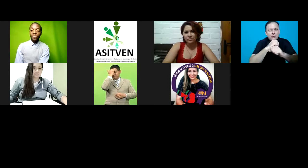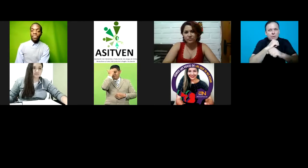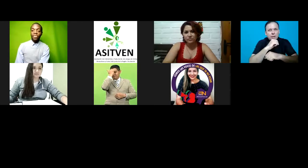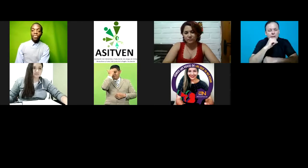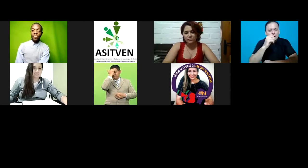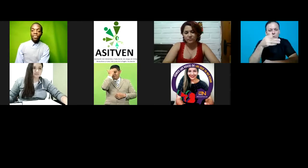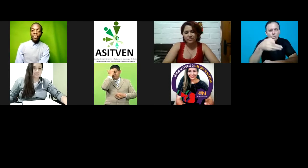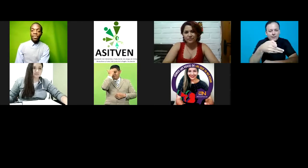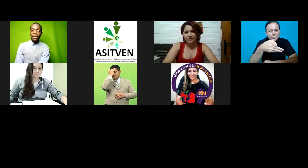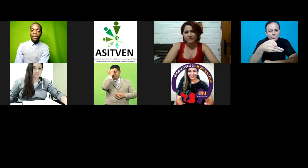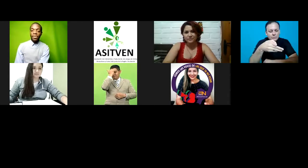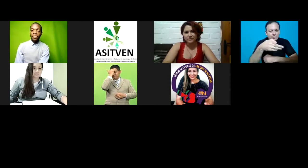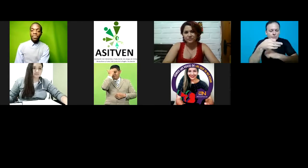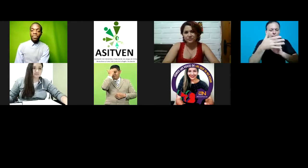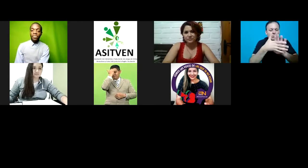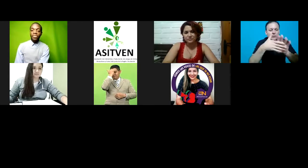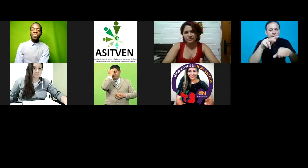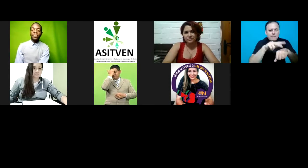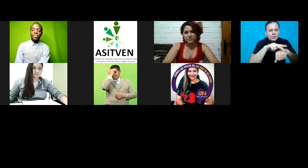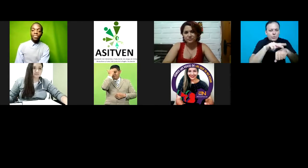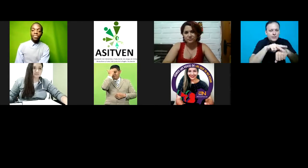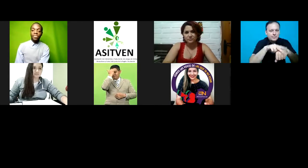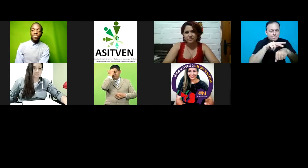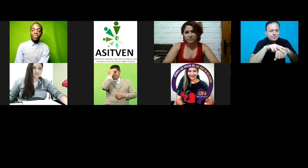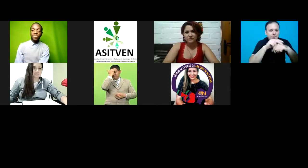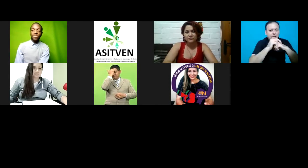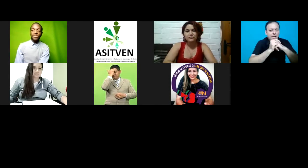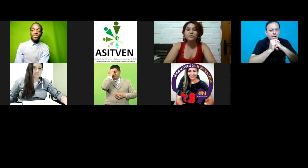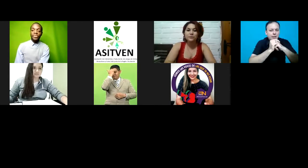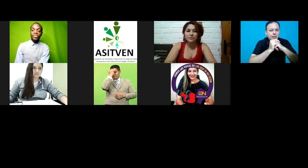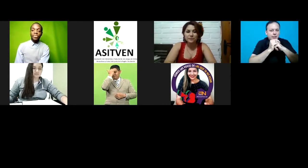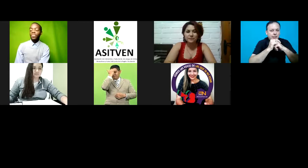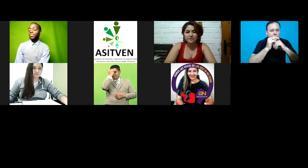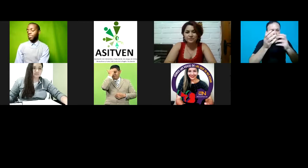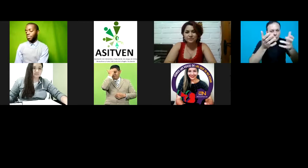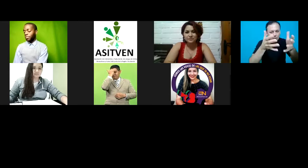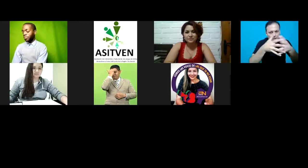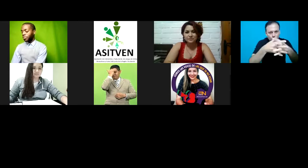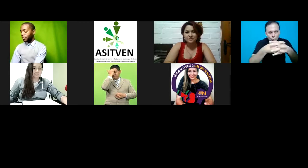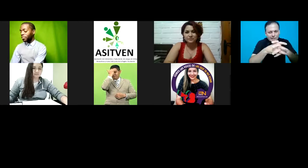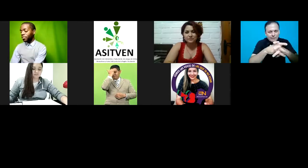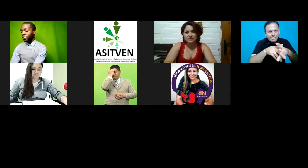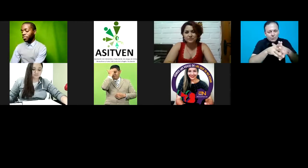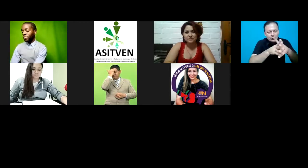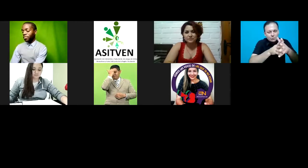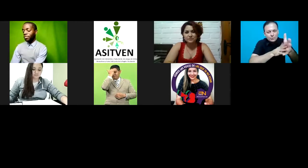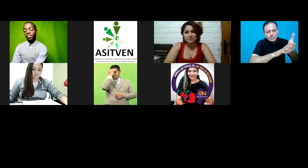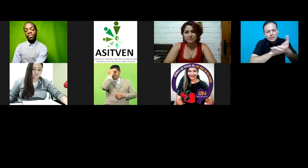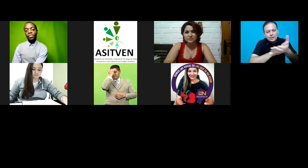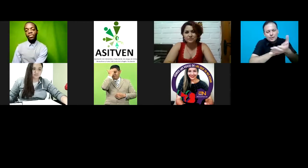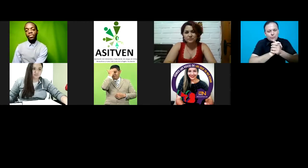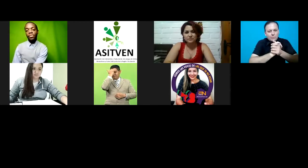en Paraguay 9 años con la lengua de señas paraguaya. Estamos ahora en un grupo que se llama Hablan a los